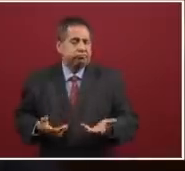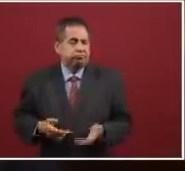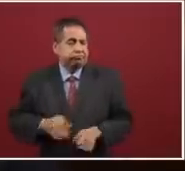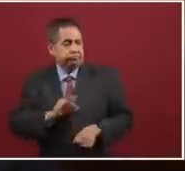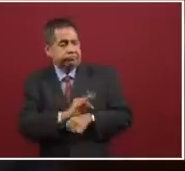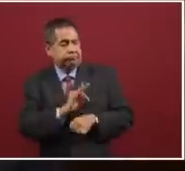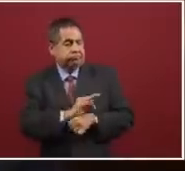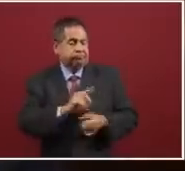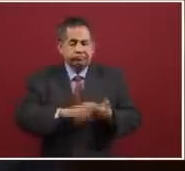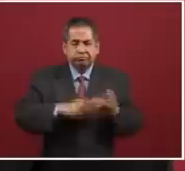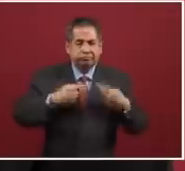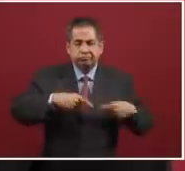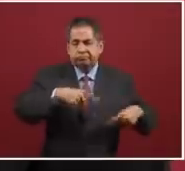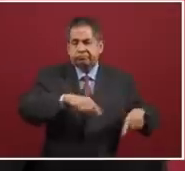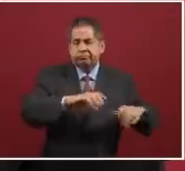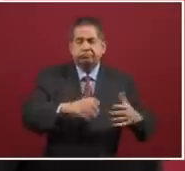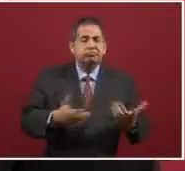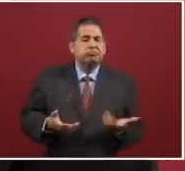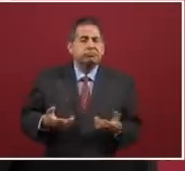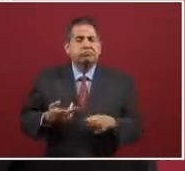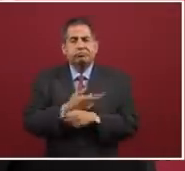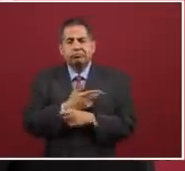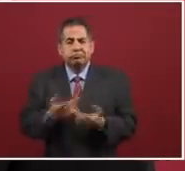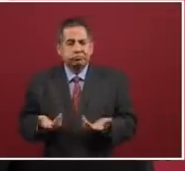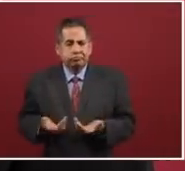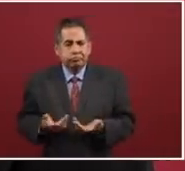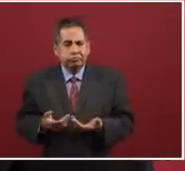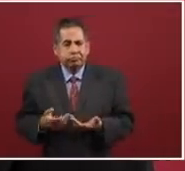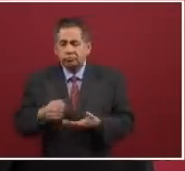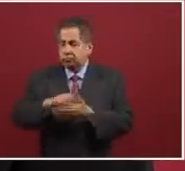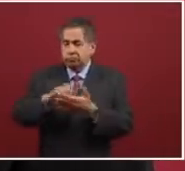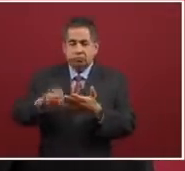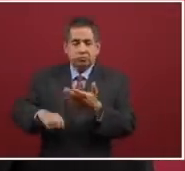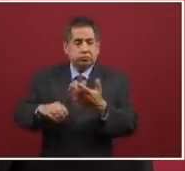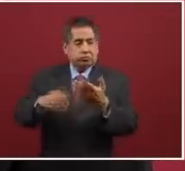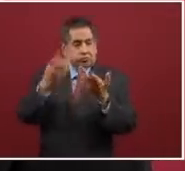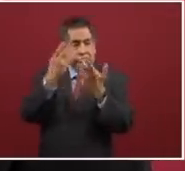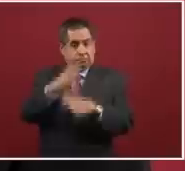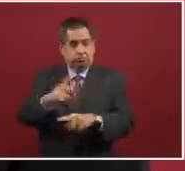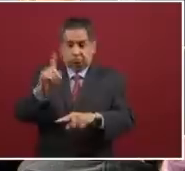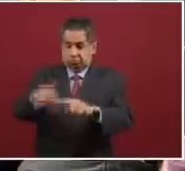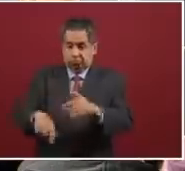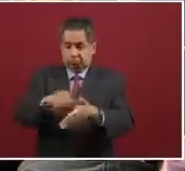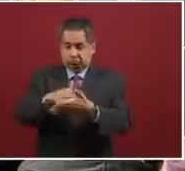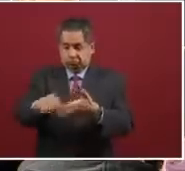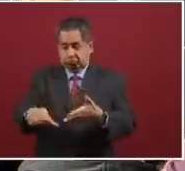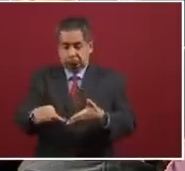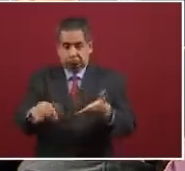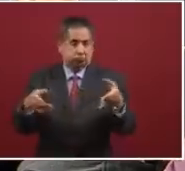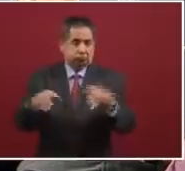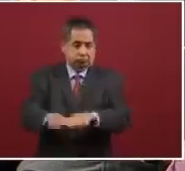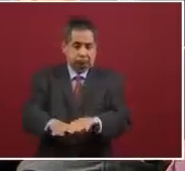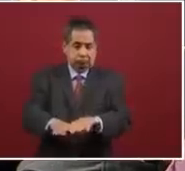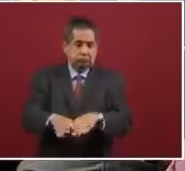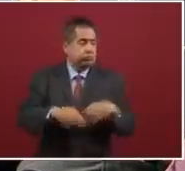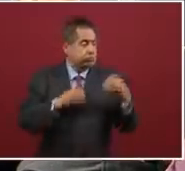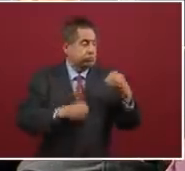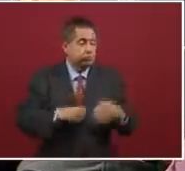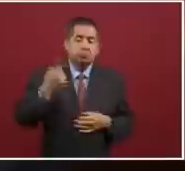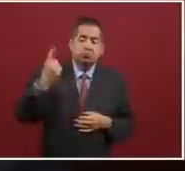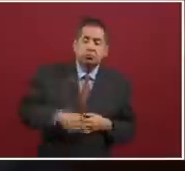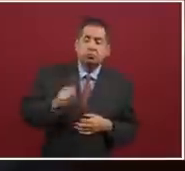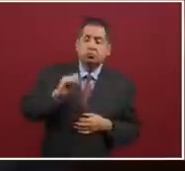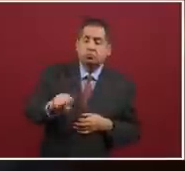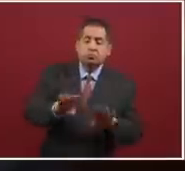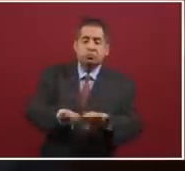a este tipo de personajes cuando les congelan la cuenta o las cuentas, pues les vuelven a defender